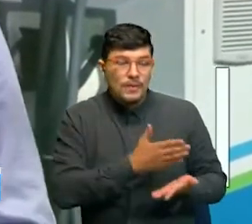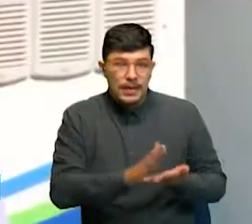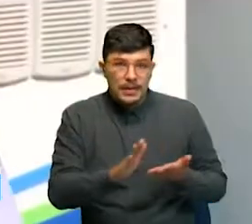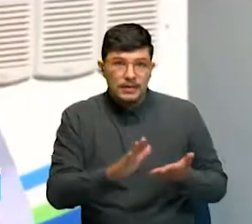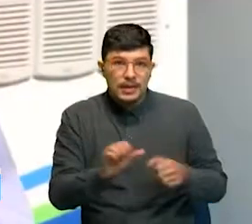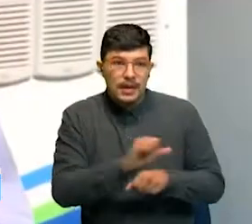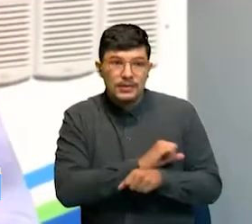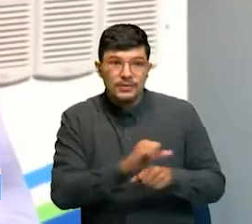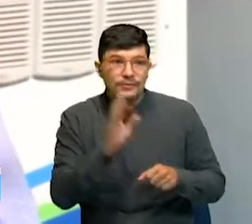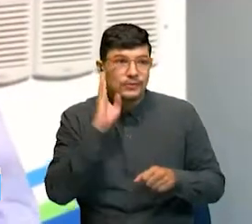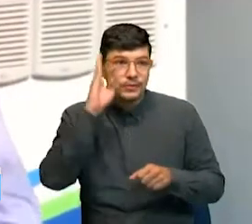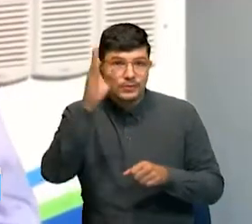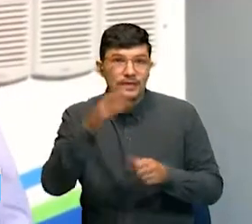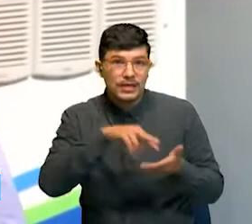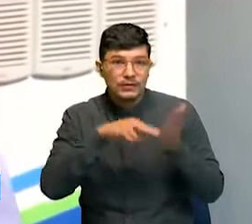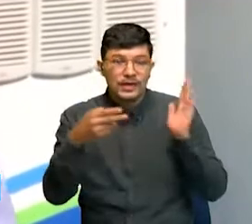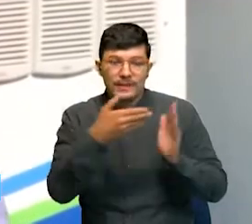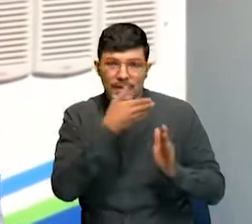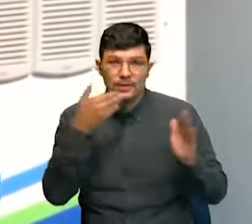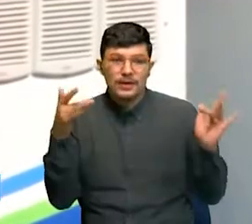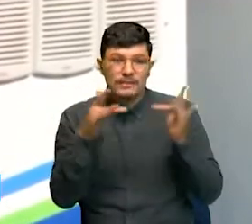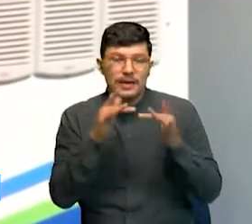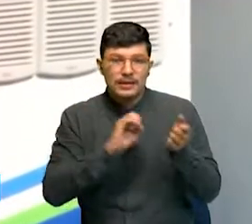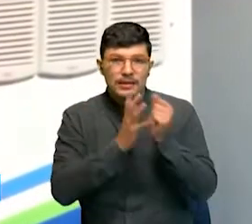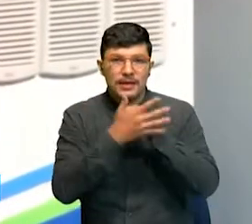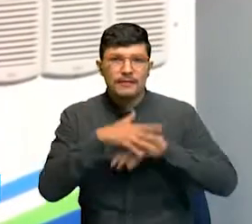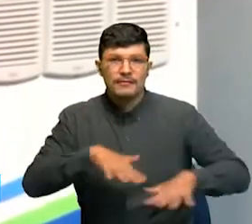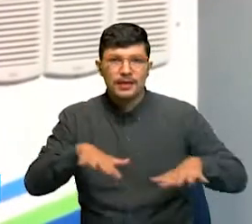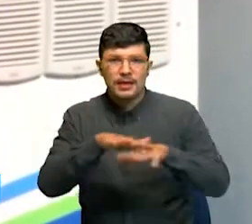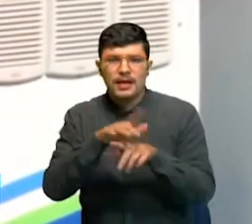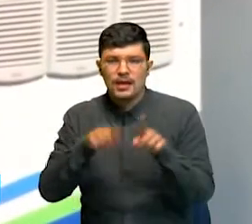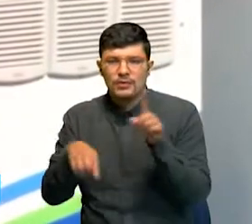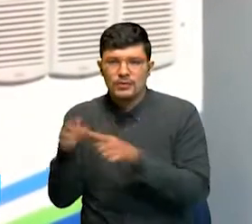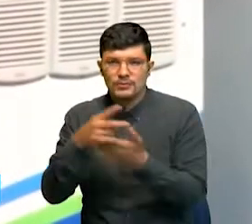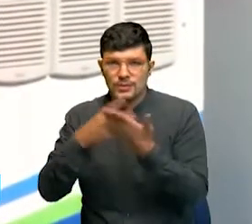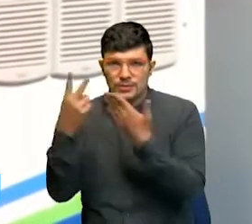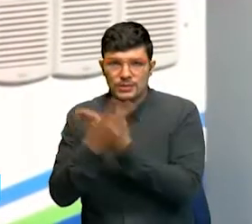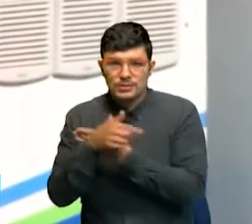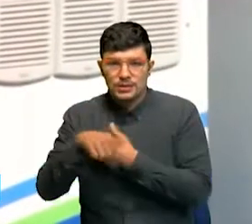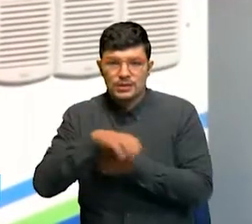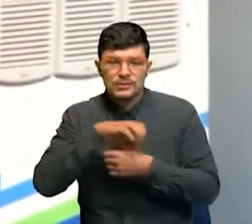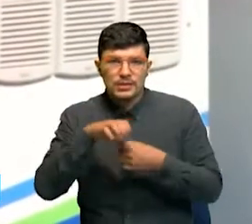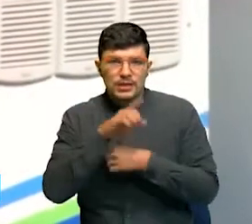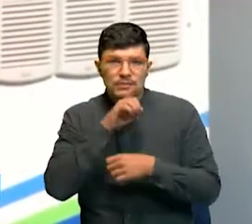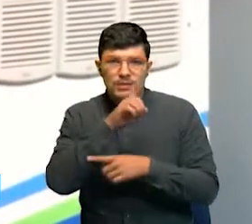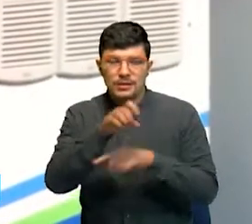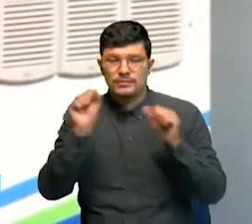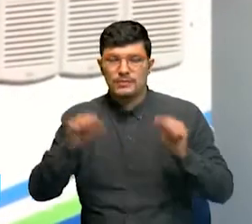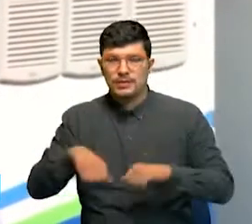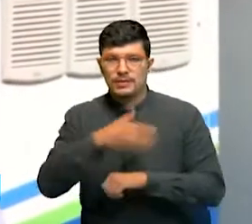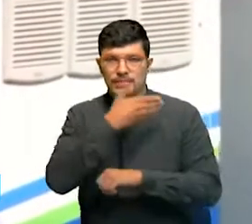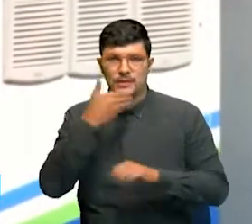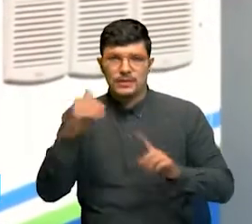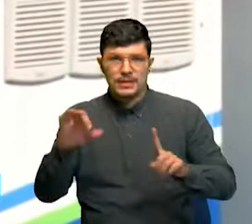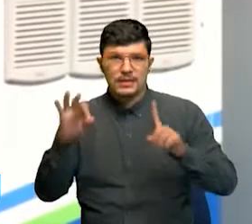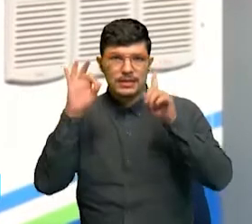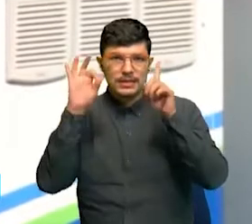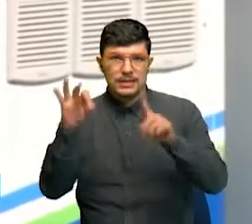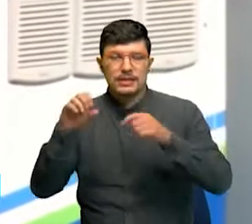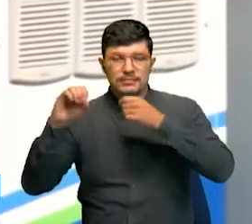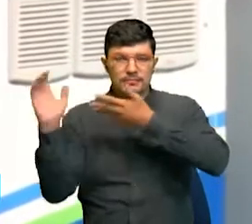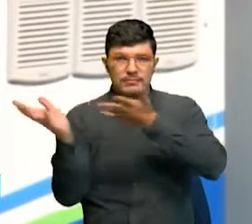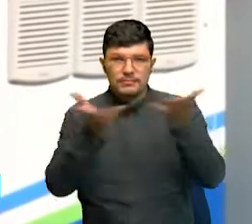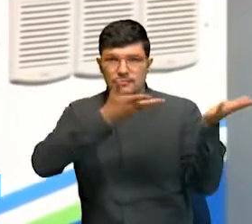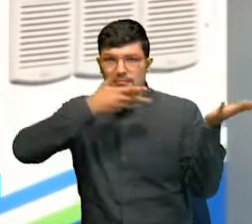ambiente son algunas de las alternativas que se vienen manejando en Bucaramanga para mejorar la calidad del aire y que los ciudadanos